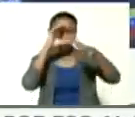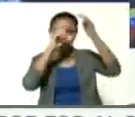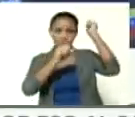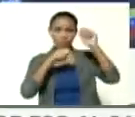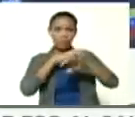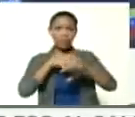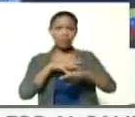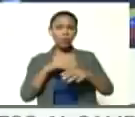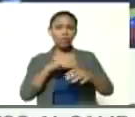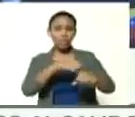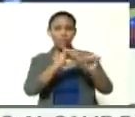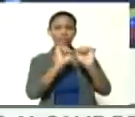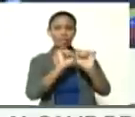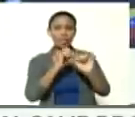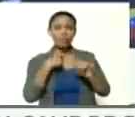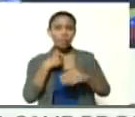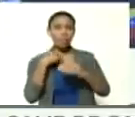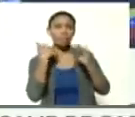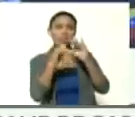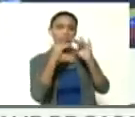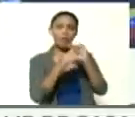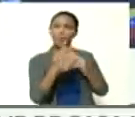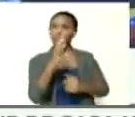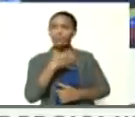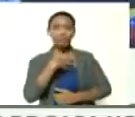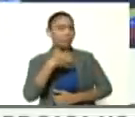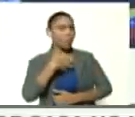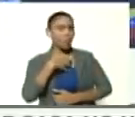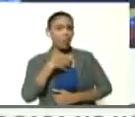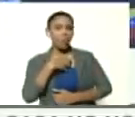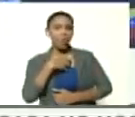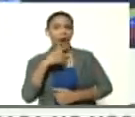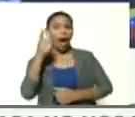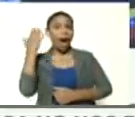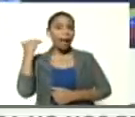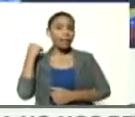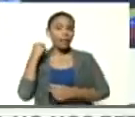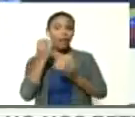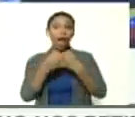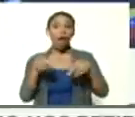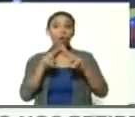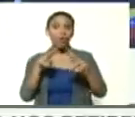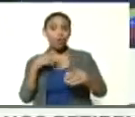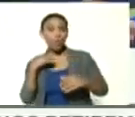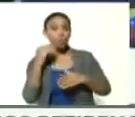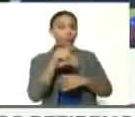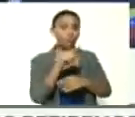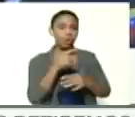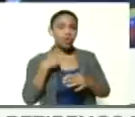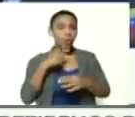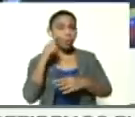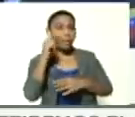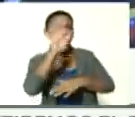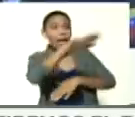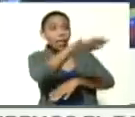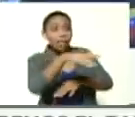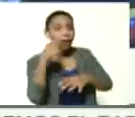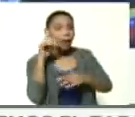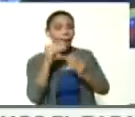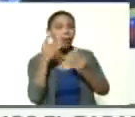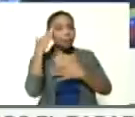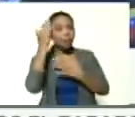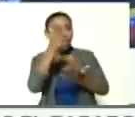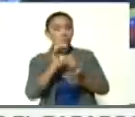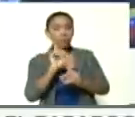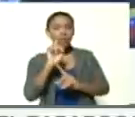Defensa, Carlos Holmes Trujillo. Pero no se pudo. Una vez me le atravesé en un pasillo de la ONU y él me saludó, incluso con mucha cordialidad, pero